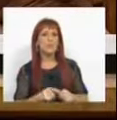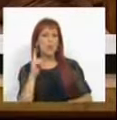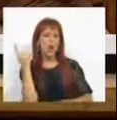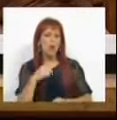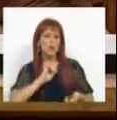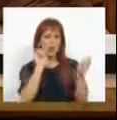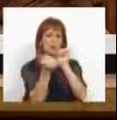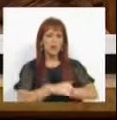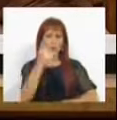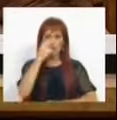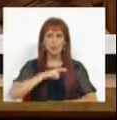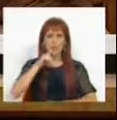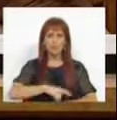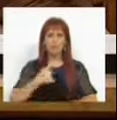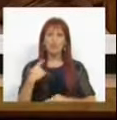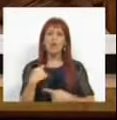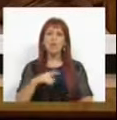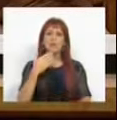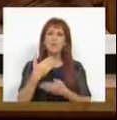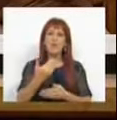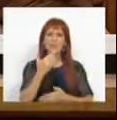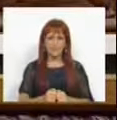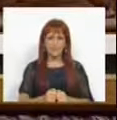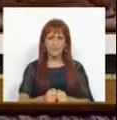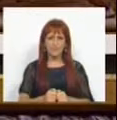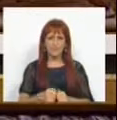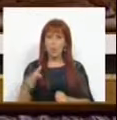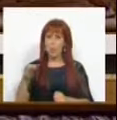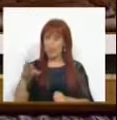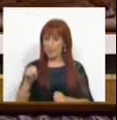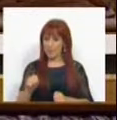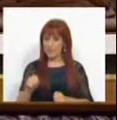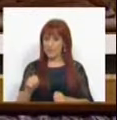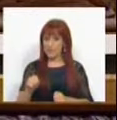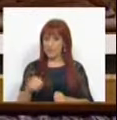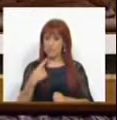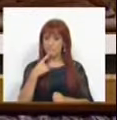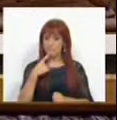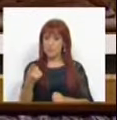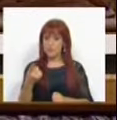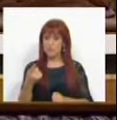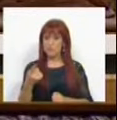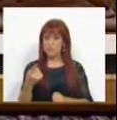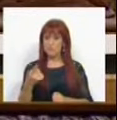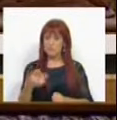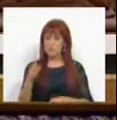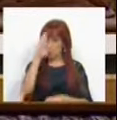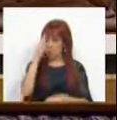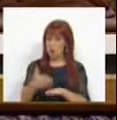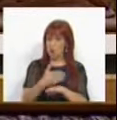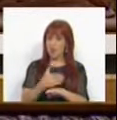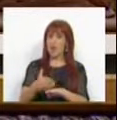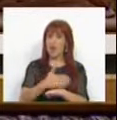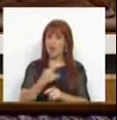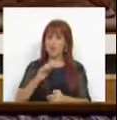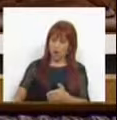en el Parlamento provocó el derribo del Ejecutivo de Coelho, que continuará ahora en funciones hasta que el presidente se pronuncie.